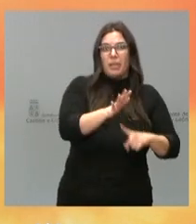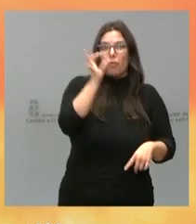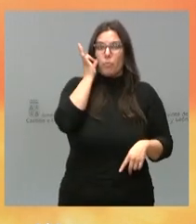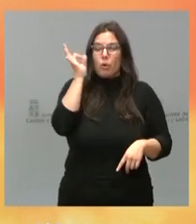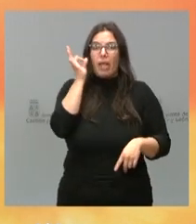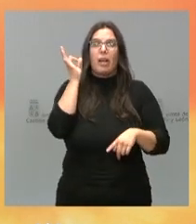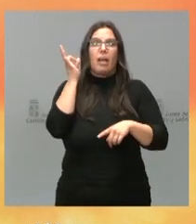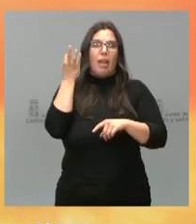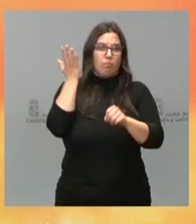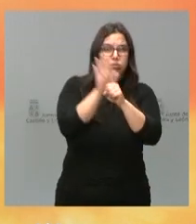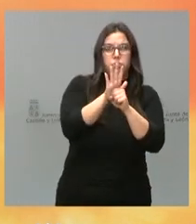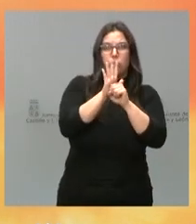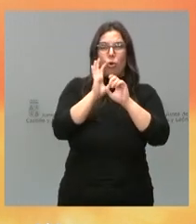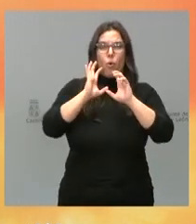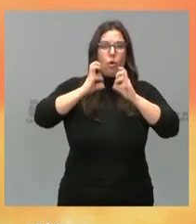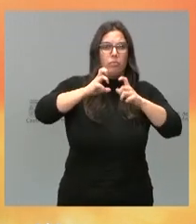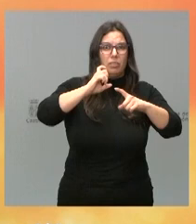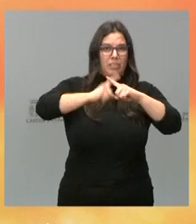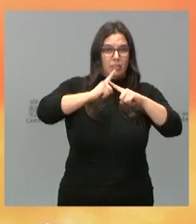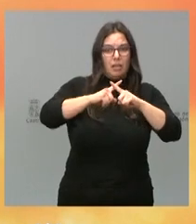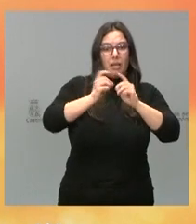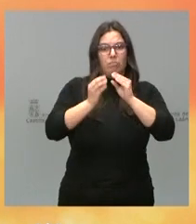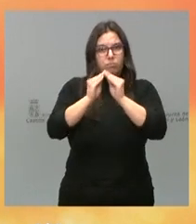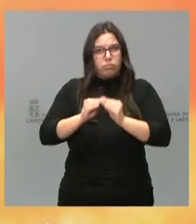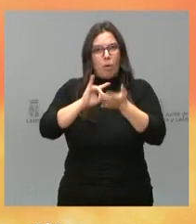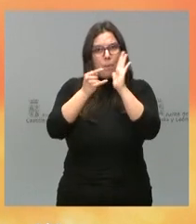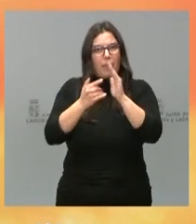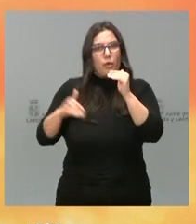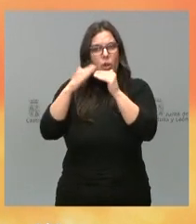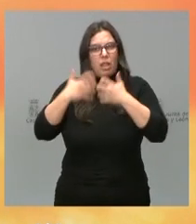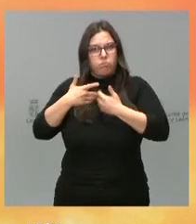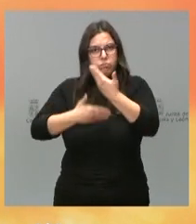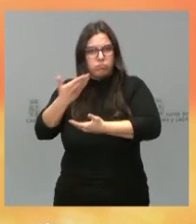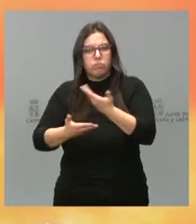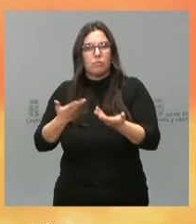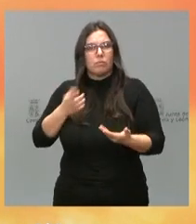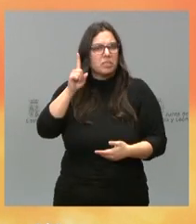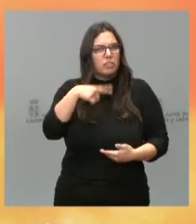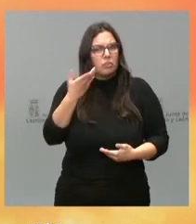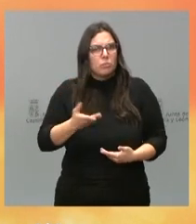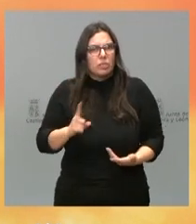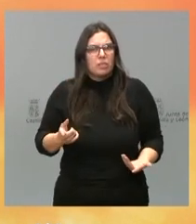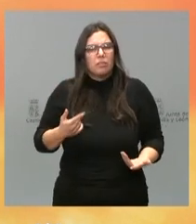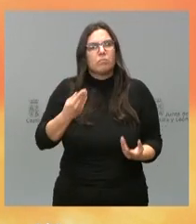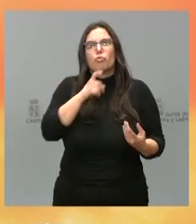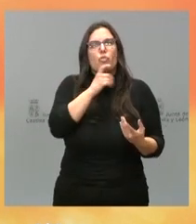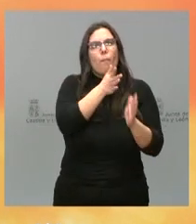de planes de igualdad que se ponen en marcha en administraciones como